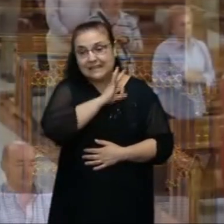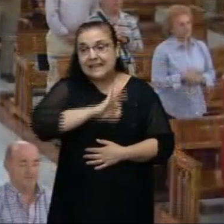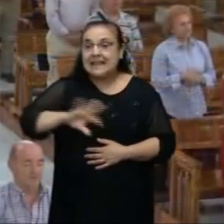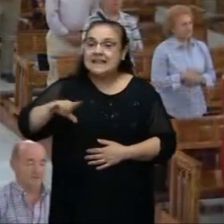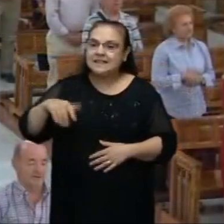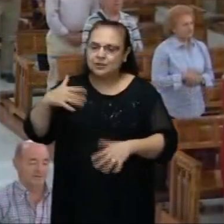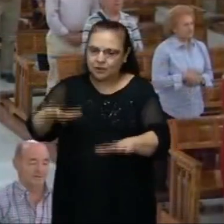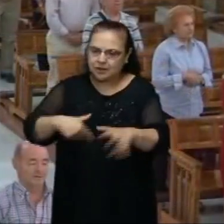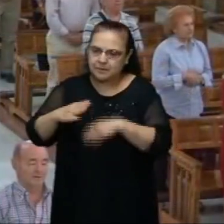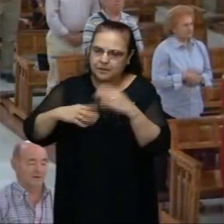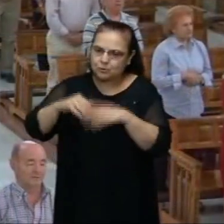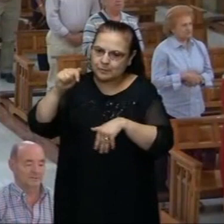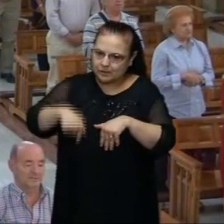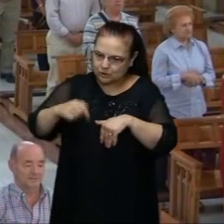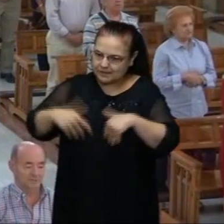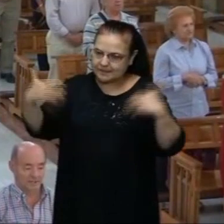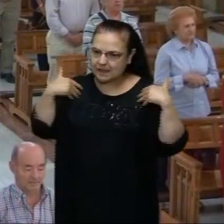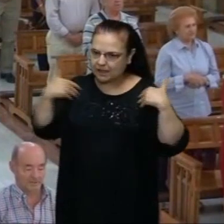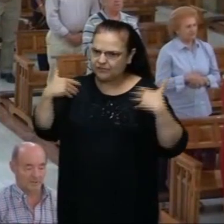Todopoderoso.